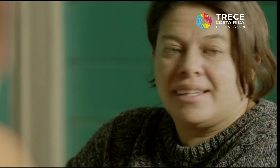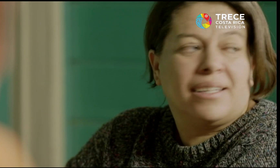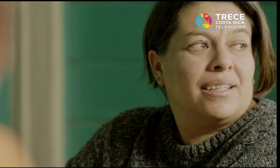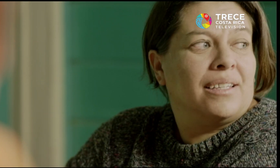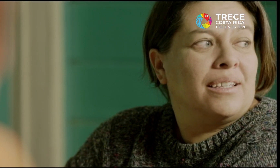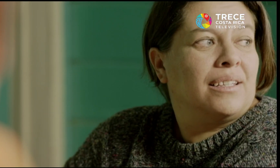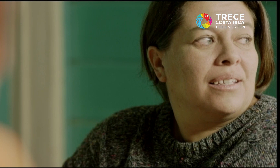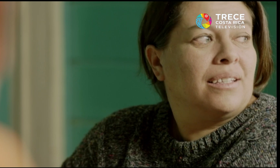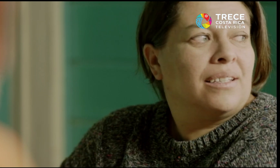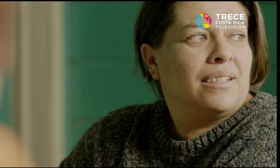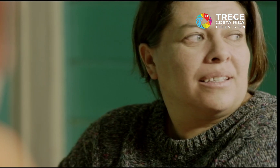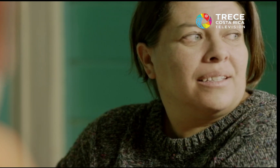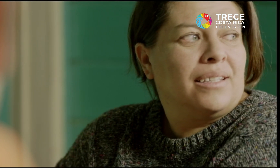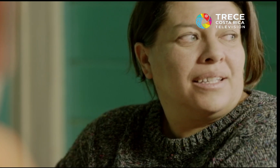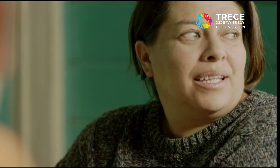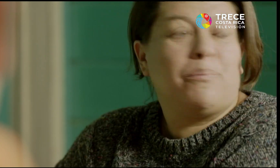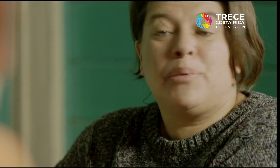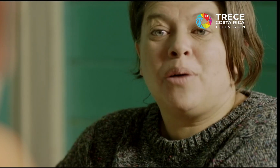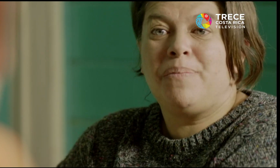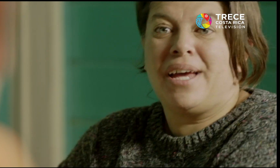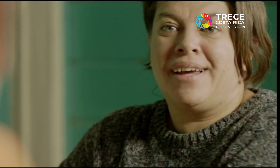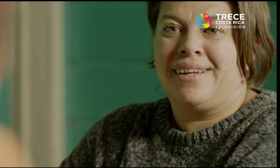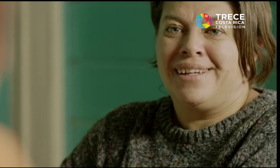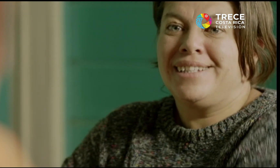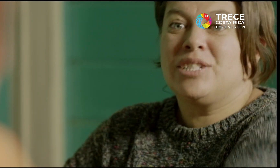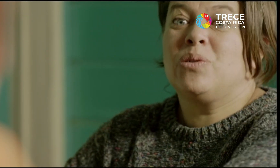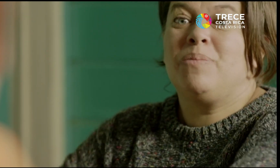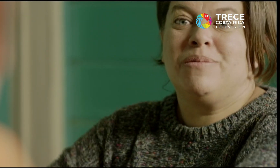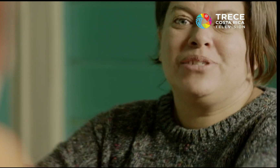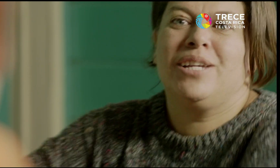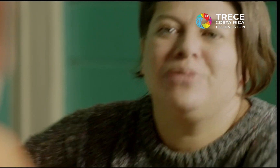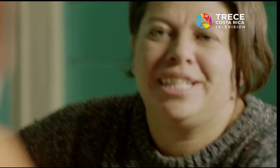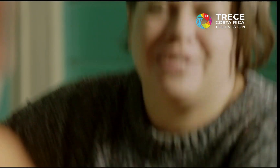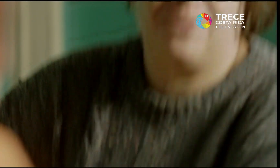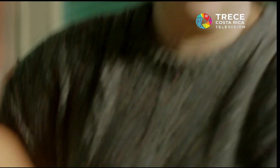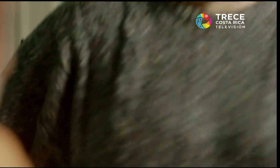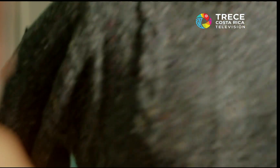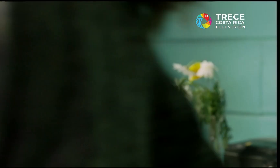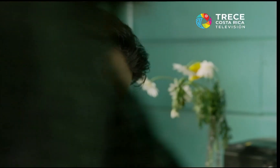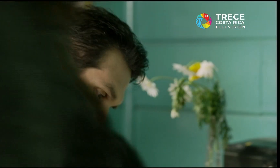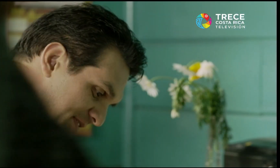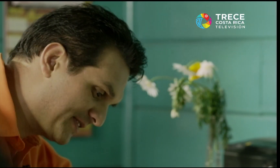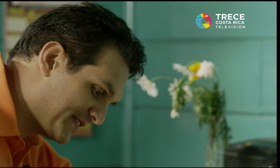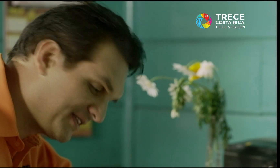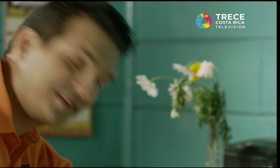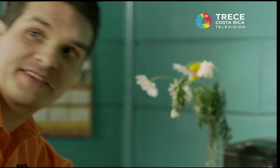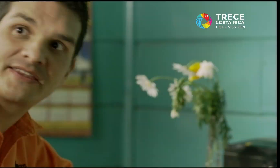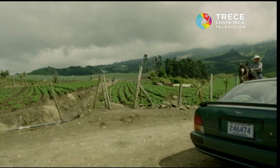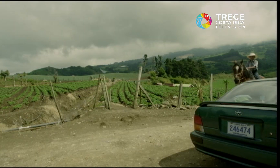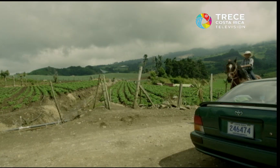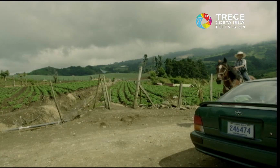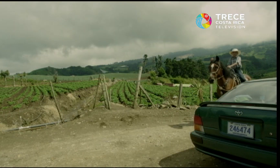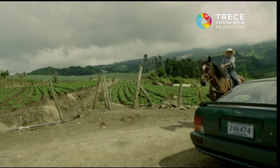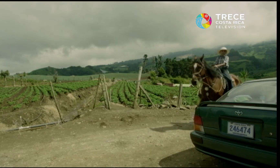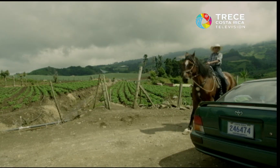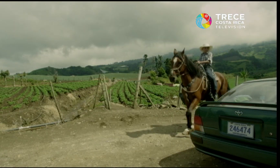Sí. ¿Sí qué? Propia. Disculpen un segundito.